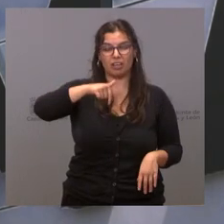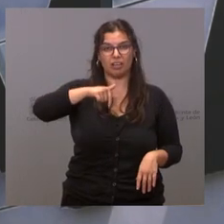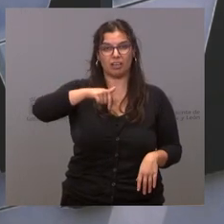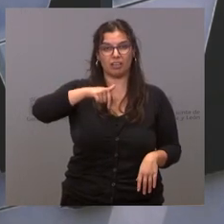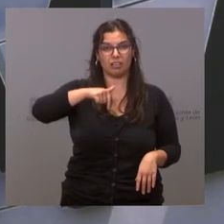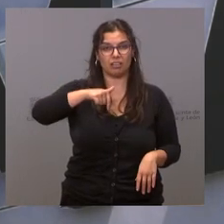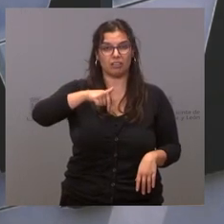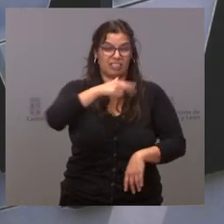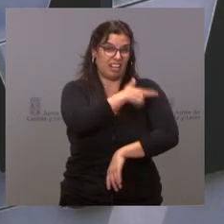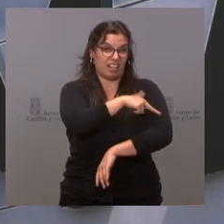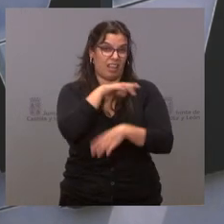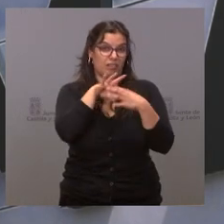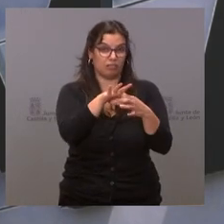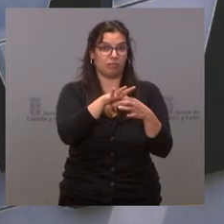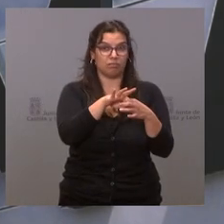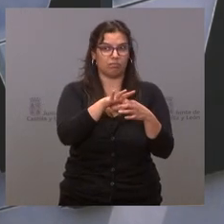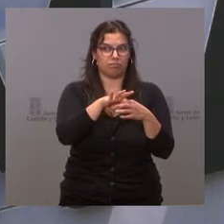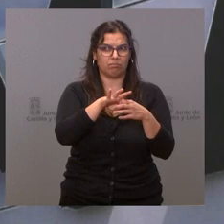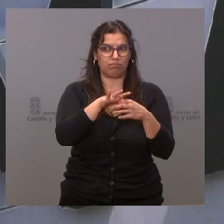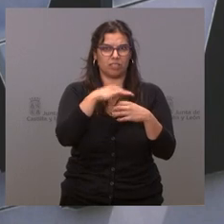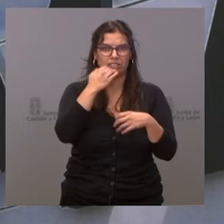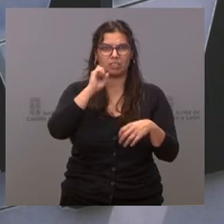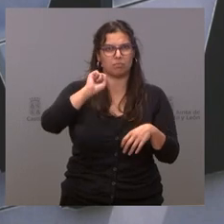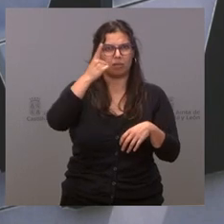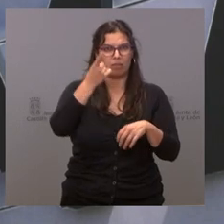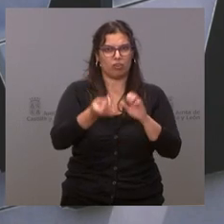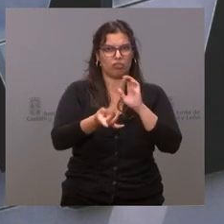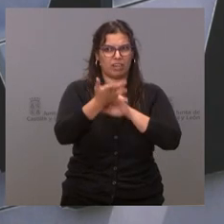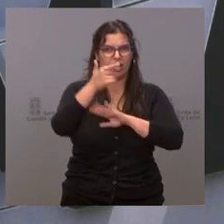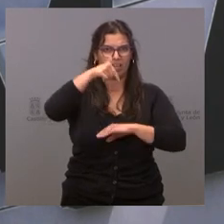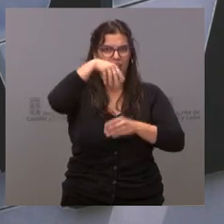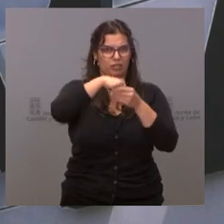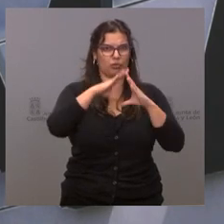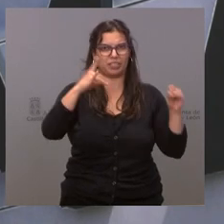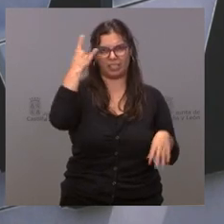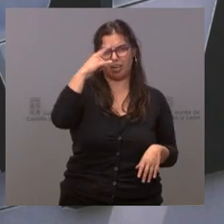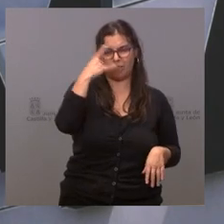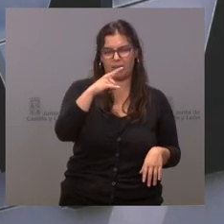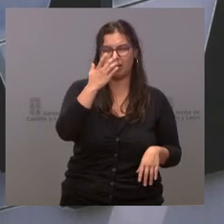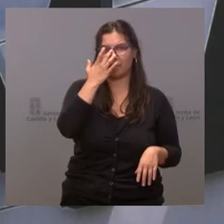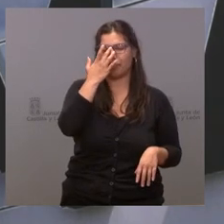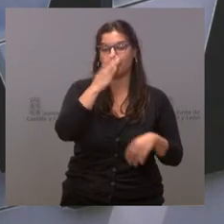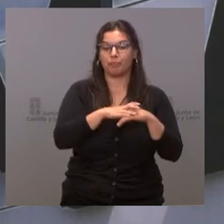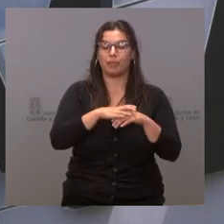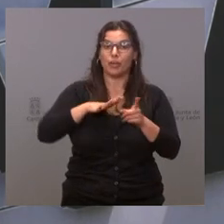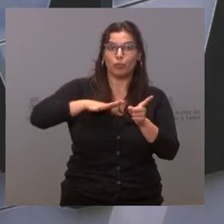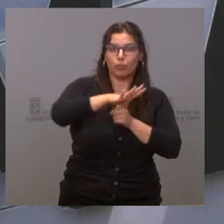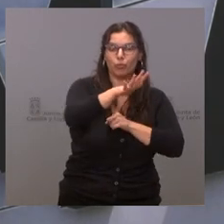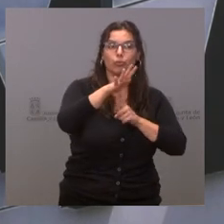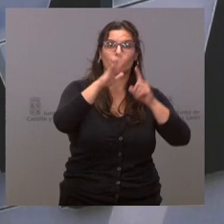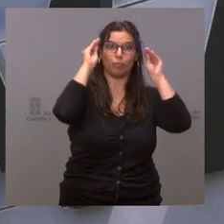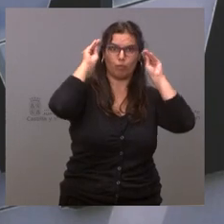de los primeros estudios que se impartieron en nuestra universidad y no solo a la docencia sino a la investigación